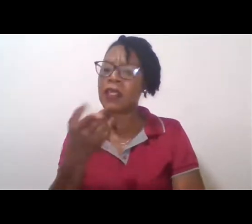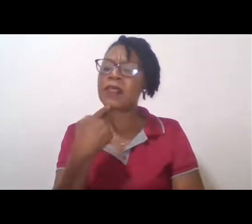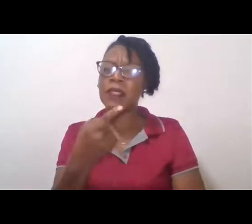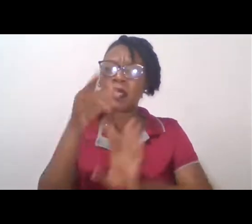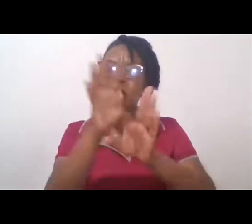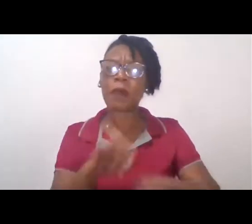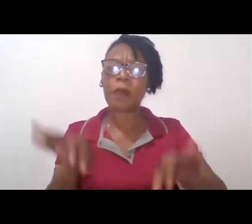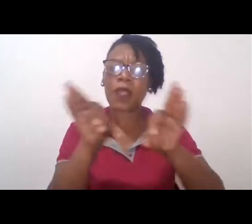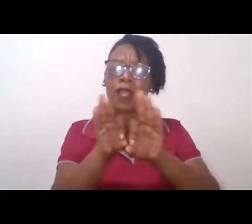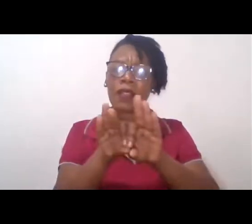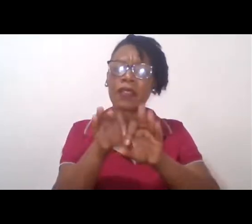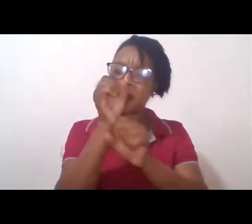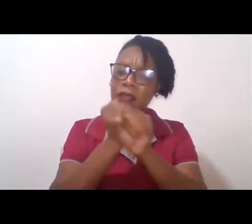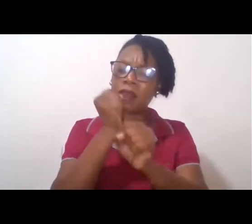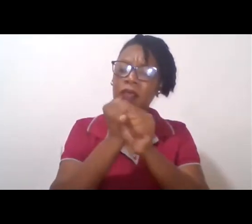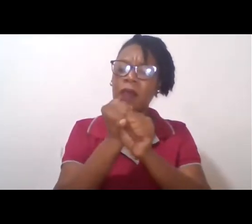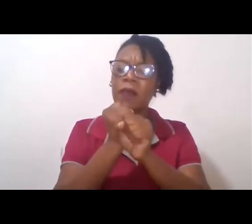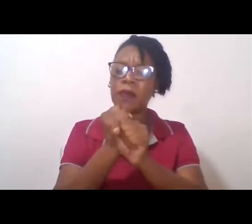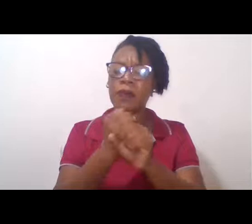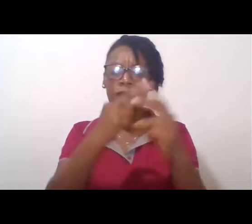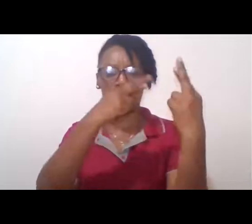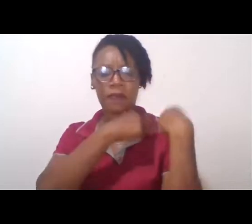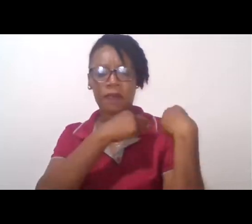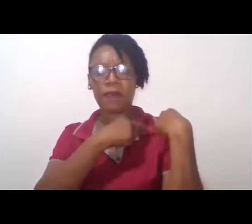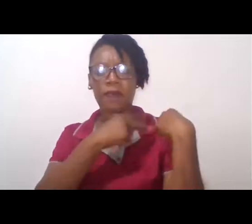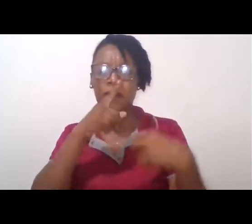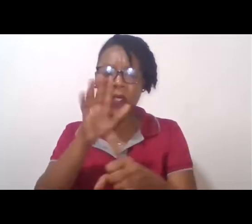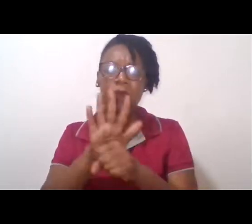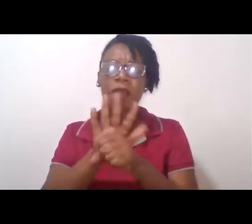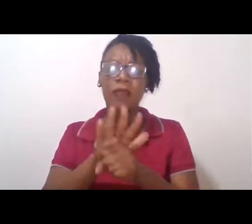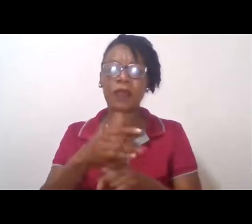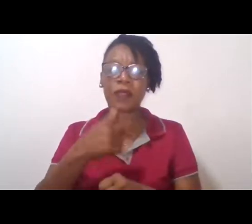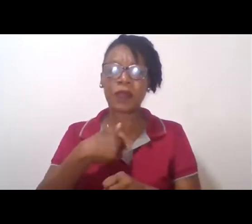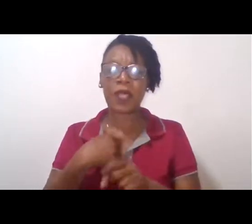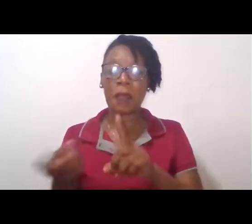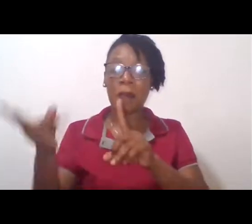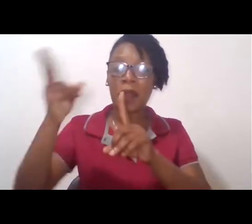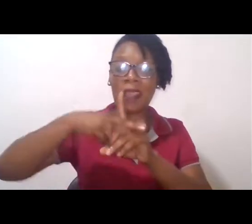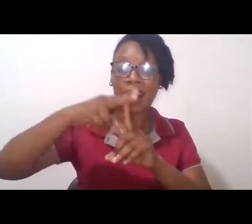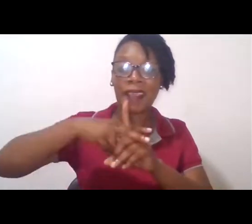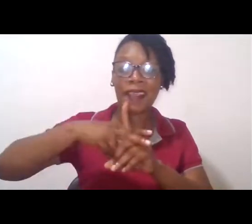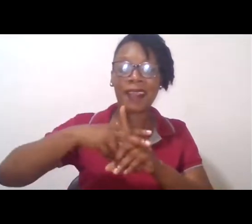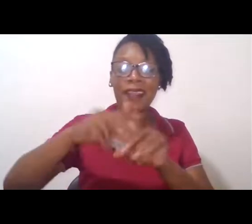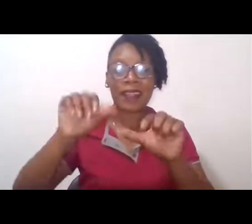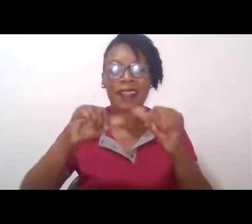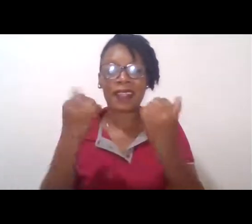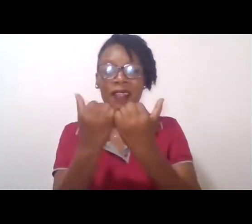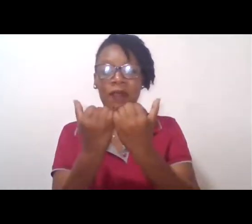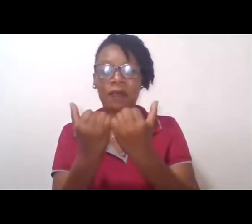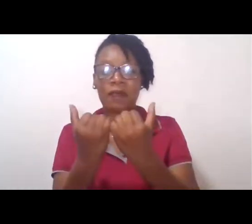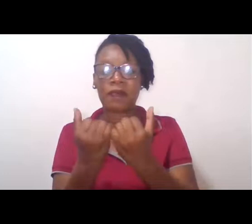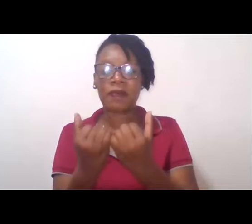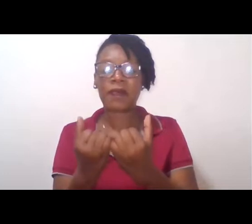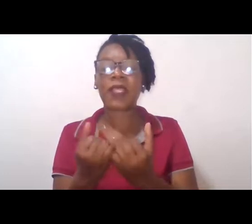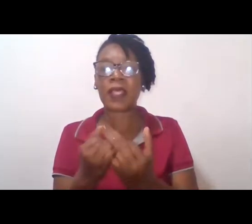la labor de compromiso del docente y dice gracias porque voy a aplicarlo en el aula. Esto nos da una noción de que